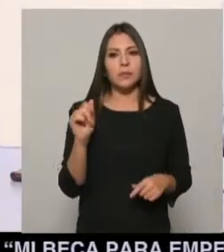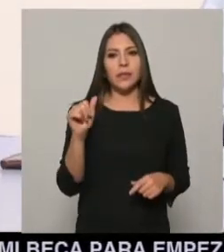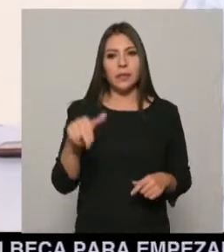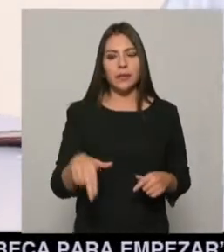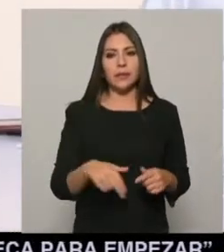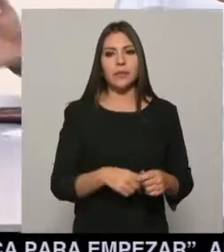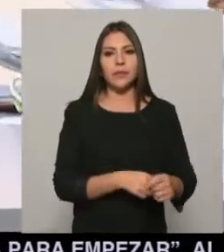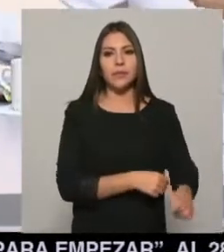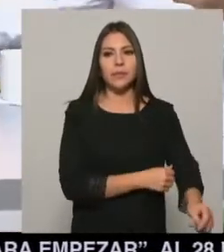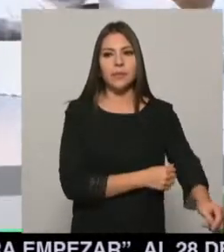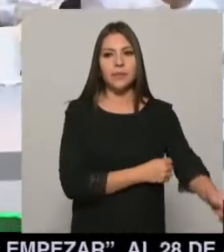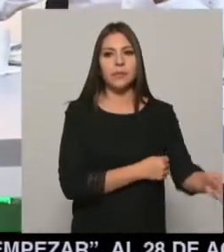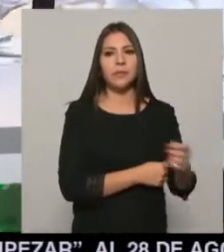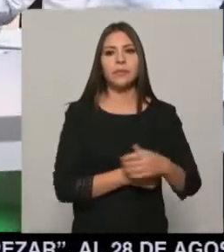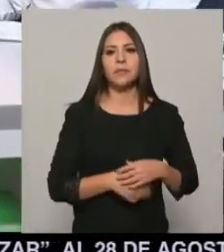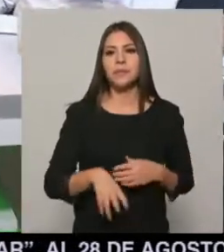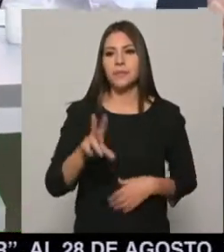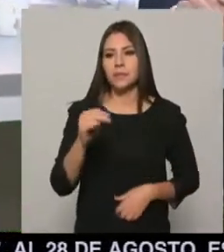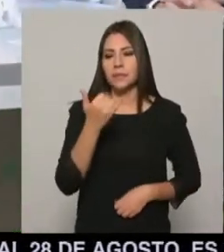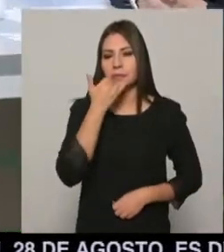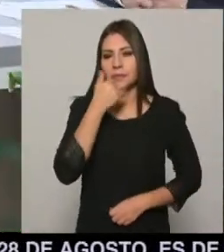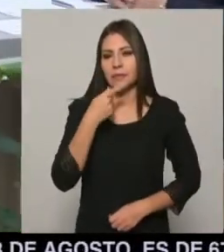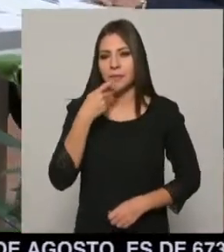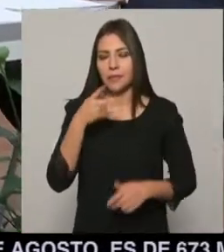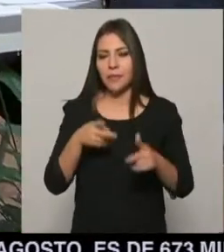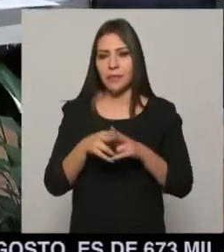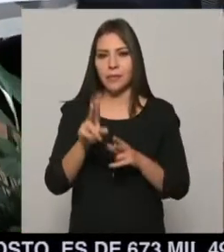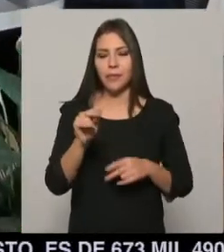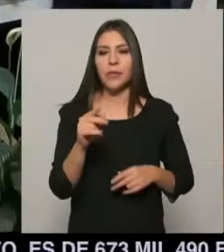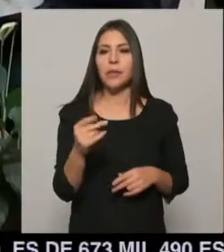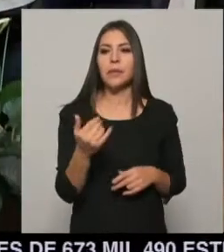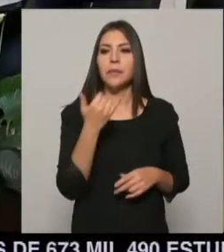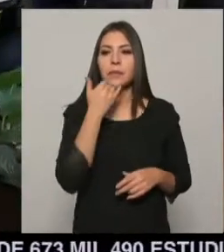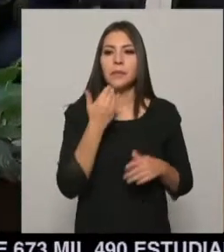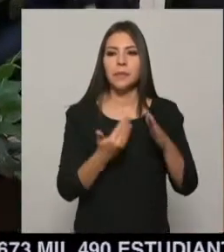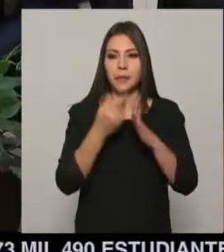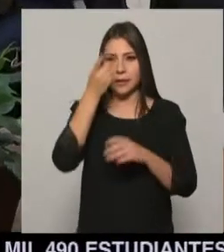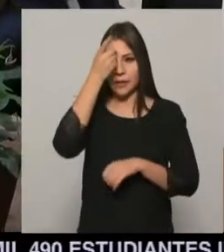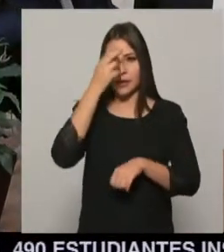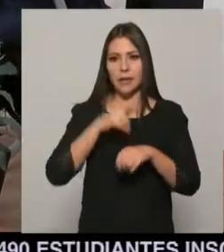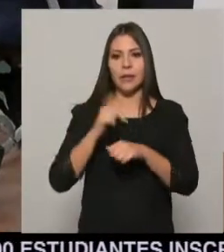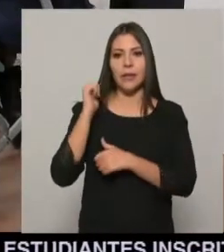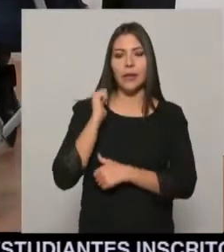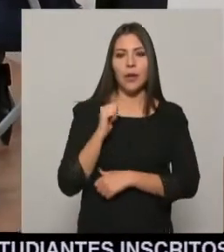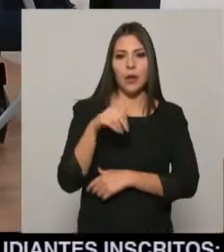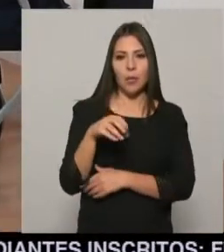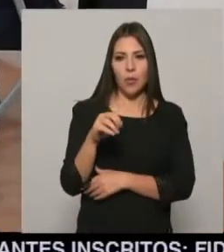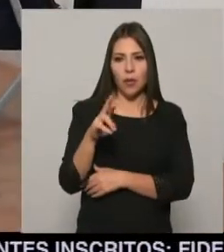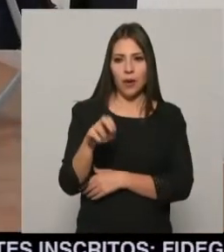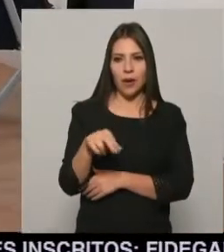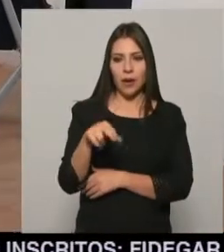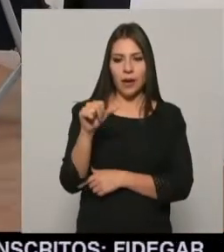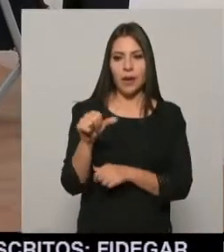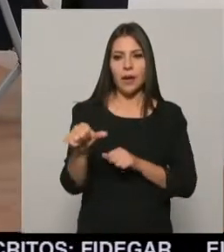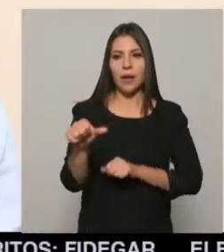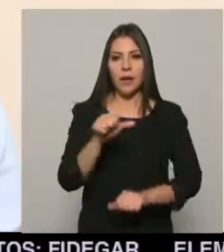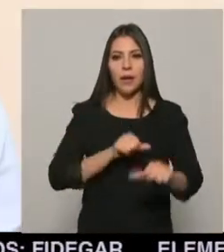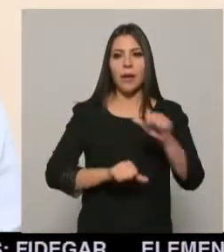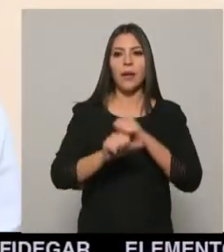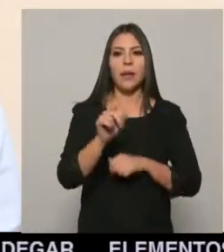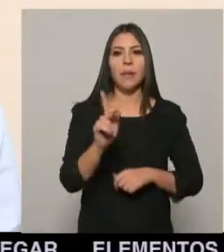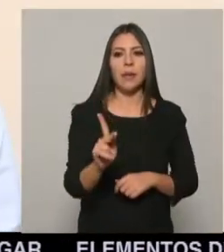una... La mesa directiva, perdón, la interrupción, pero no. La mesa directiva la asume Morena. Sale el Partido